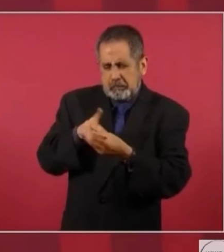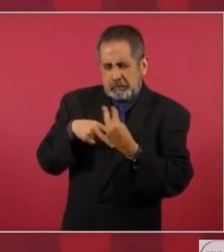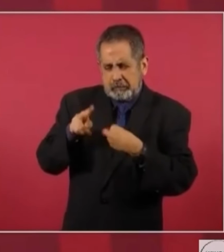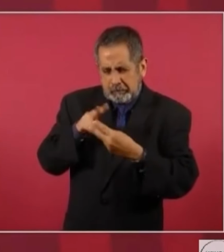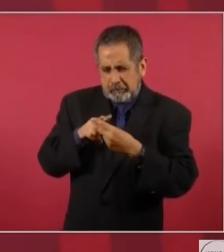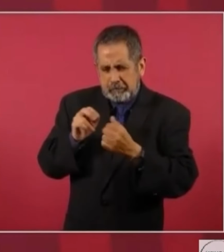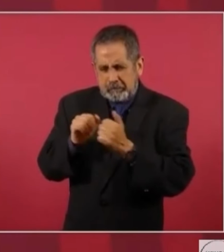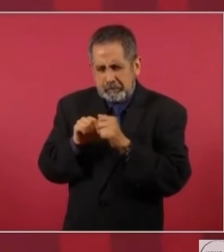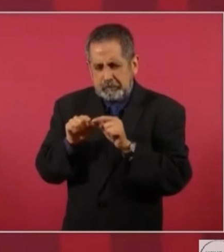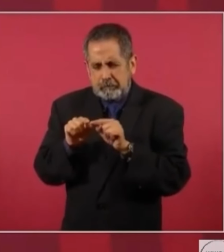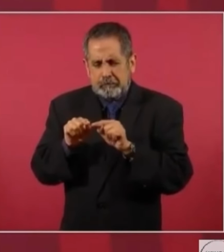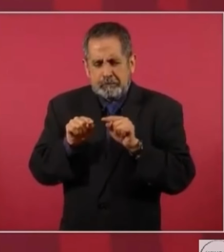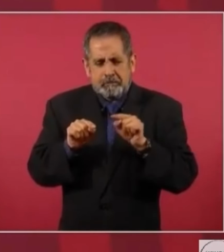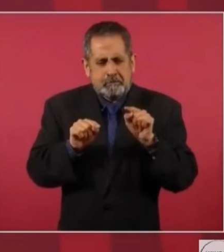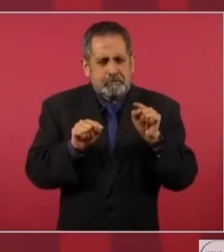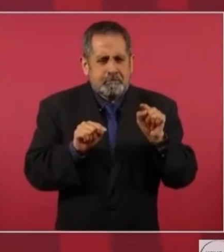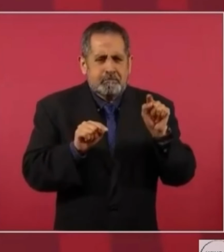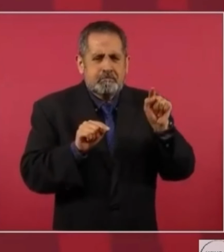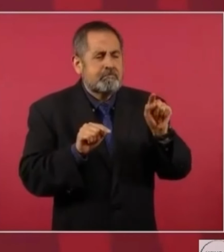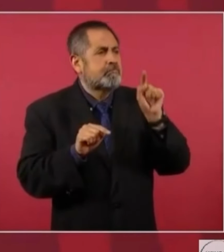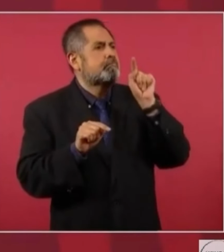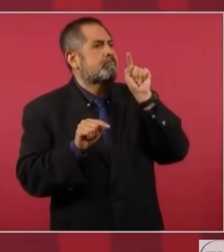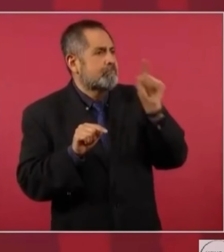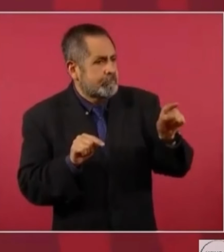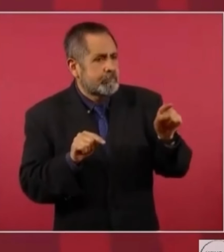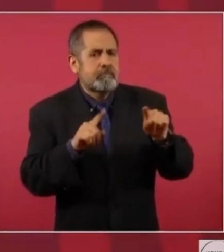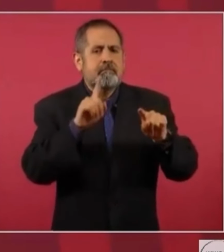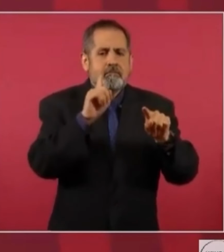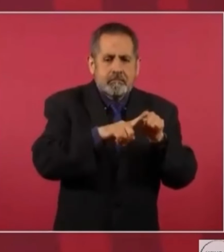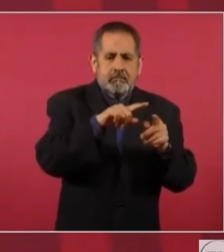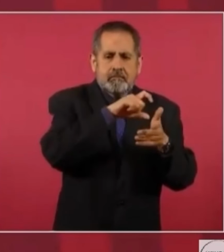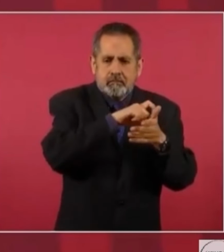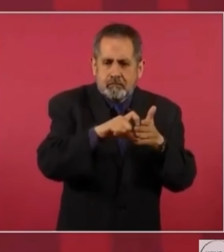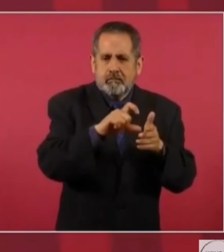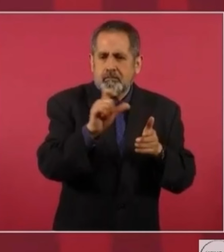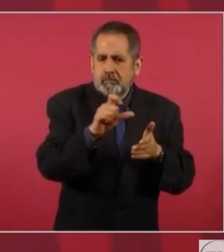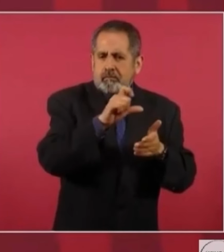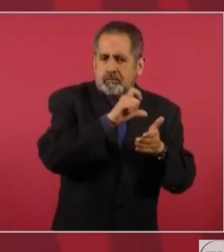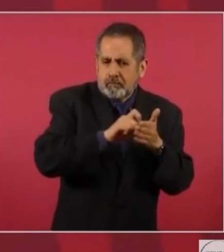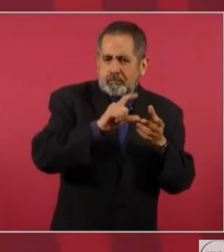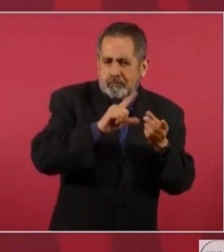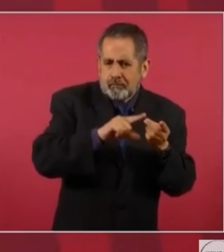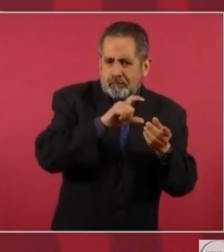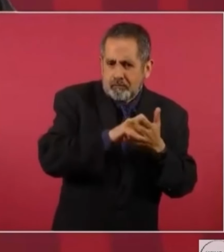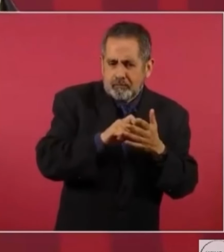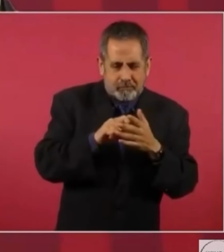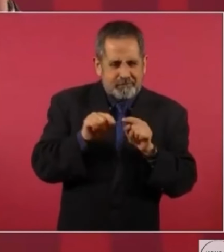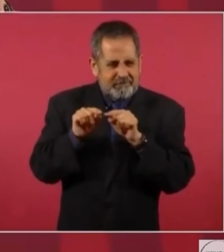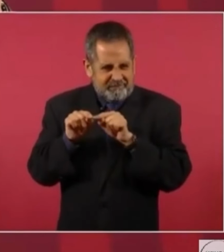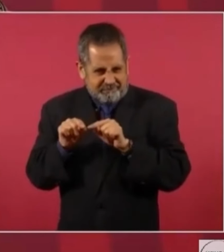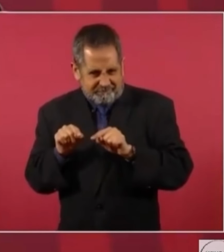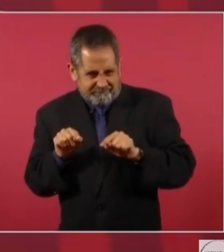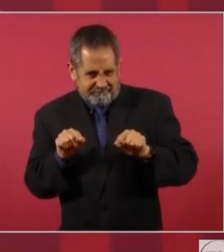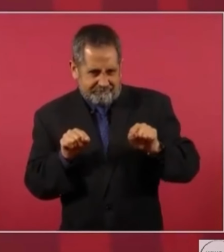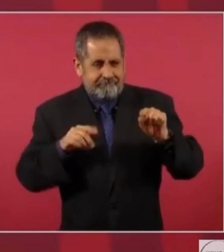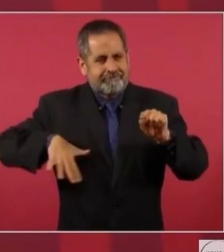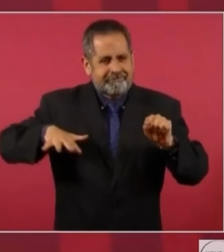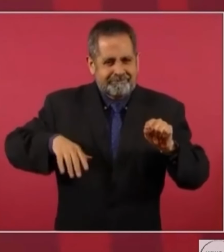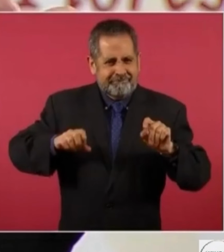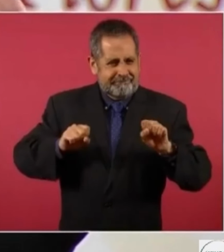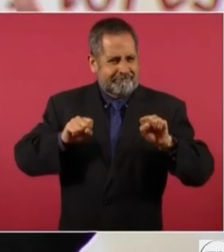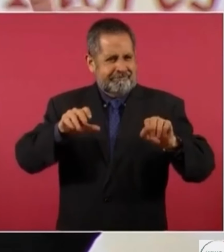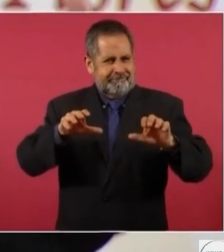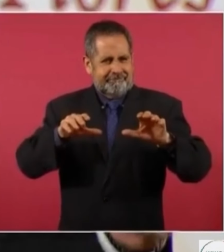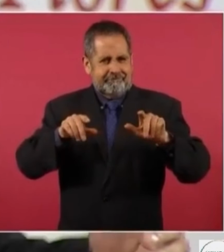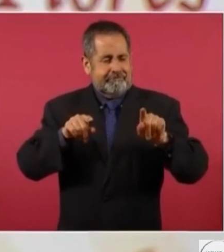las instituciones de Estados Unidos para ver quién la compró, cuándo la compró, etcétera, etcétera. Entonces, todo este mapa que te acabo de presentar es